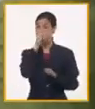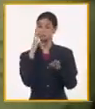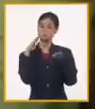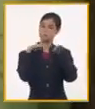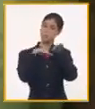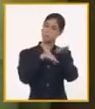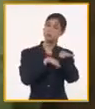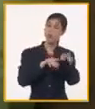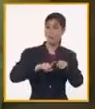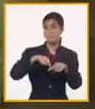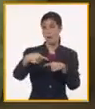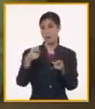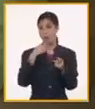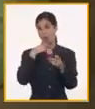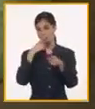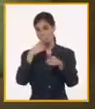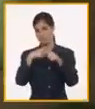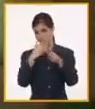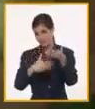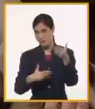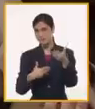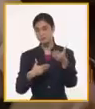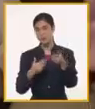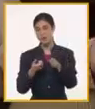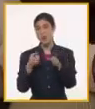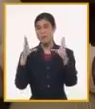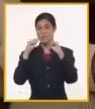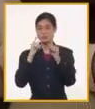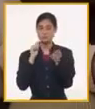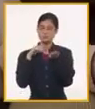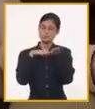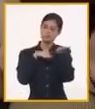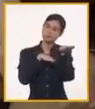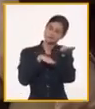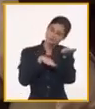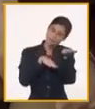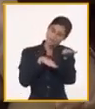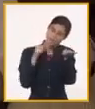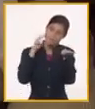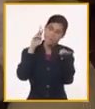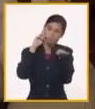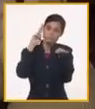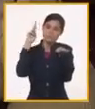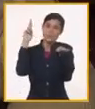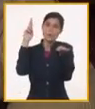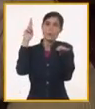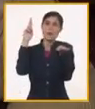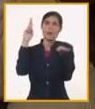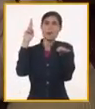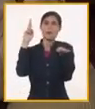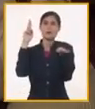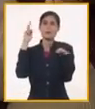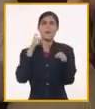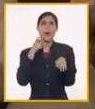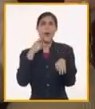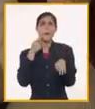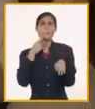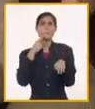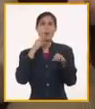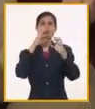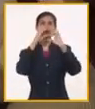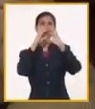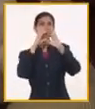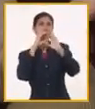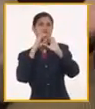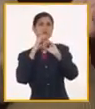día. Yo recuerdo que yo creía que era que yo estaba soñando, porque empecé a oír unas cornetas y unos